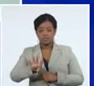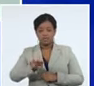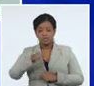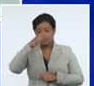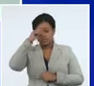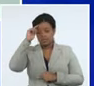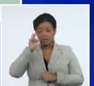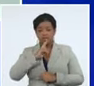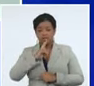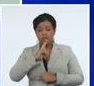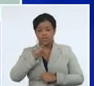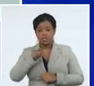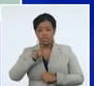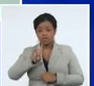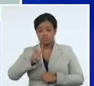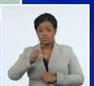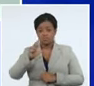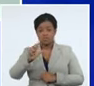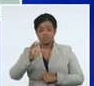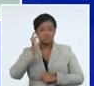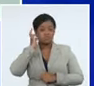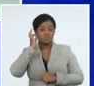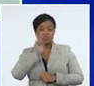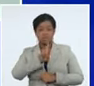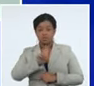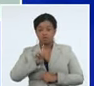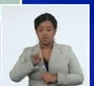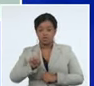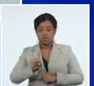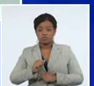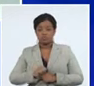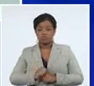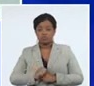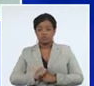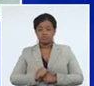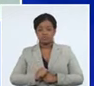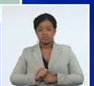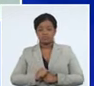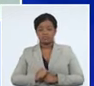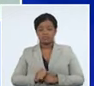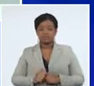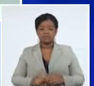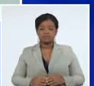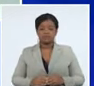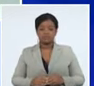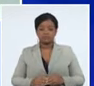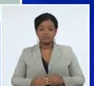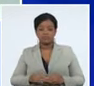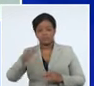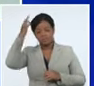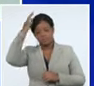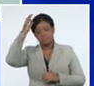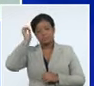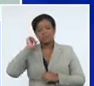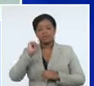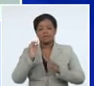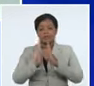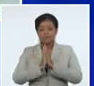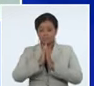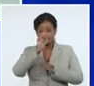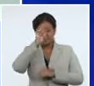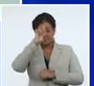12, Cifuentes 11, Quemado de Güines, Santo Domingo y Ranchuelo con 10 cada